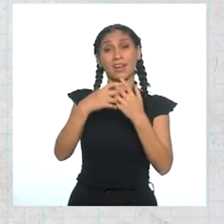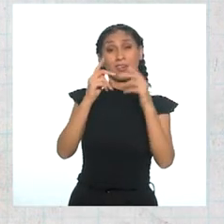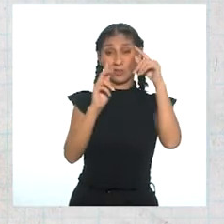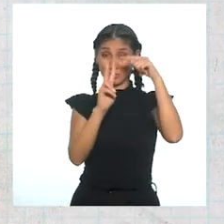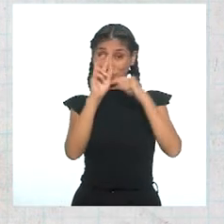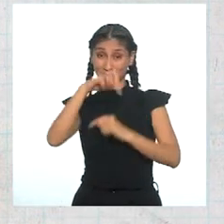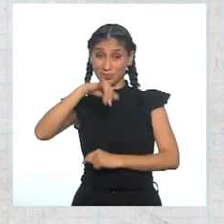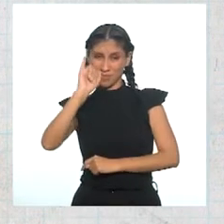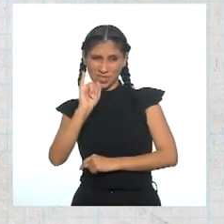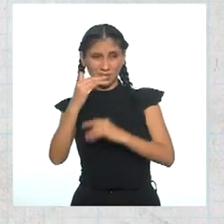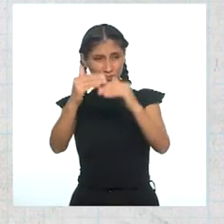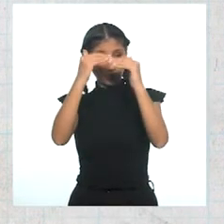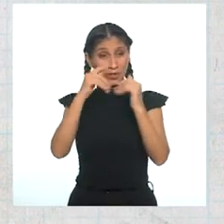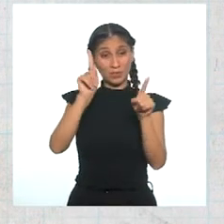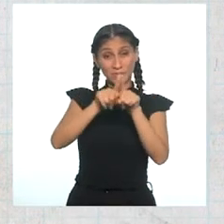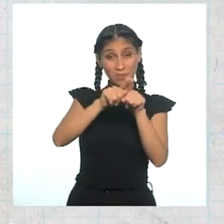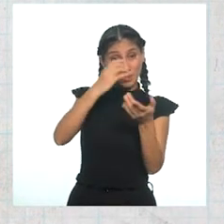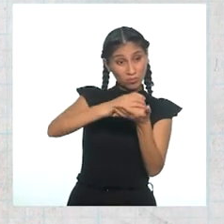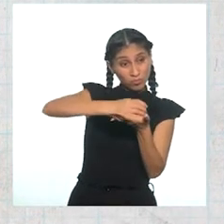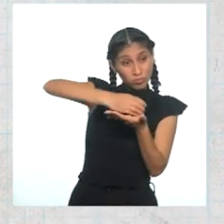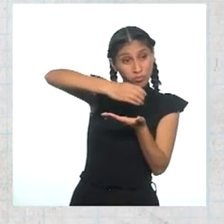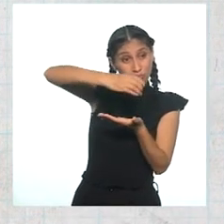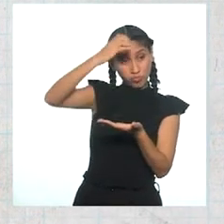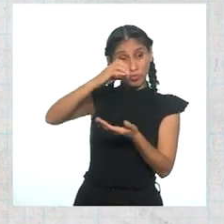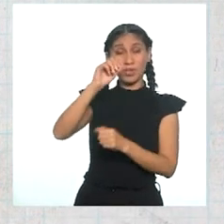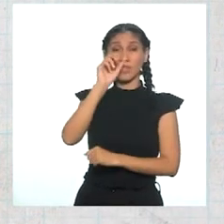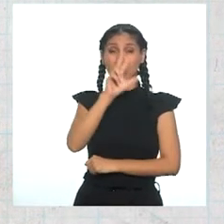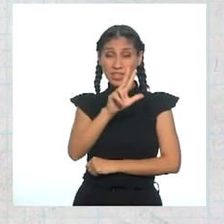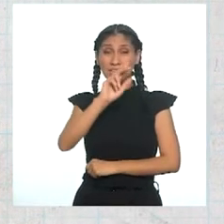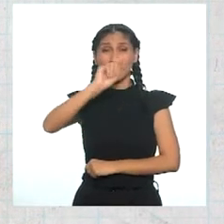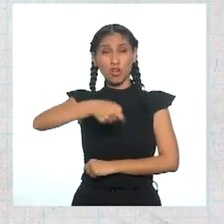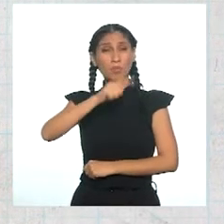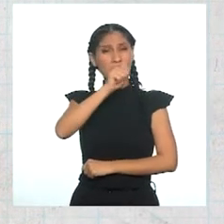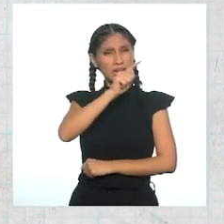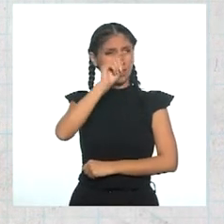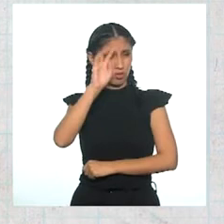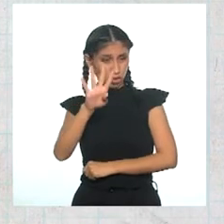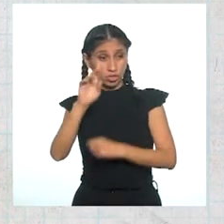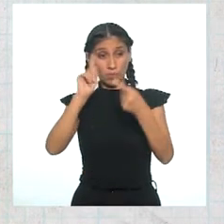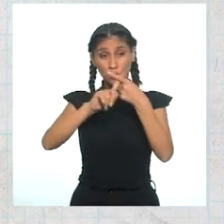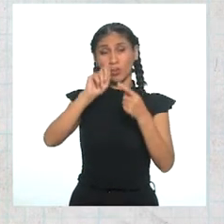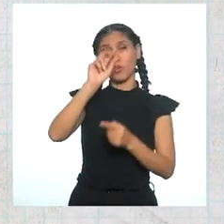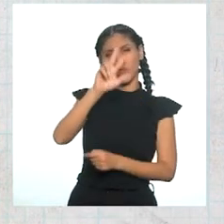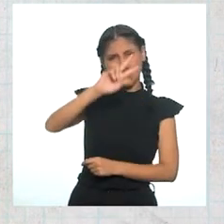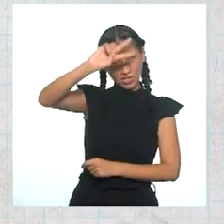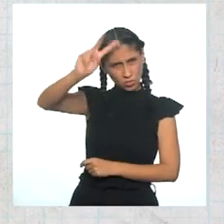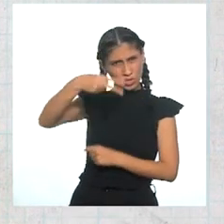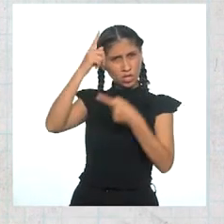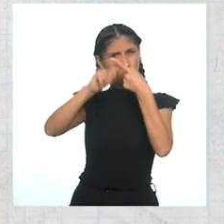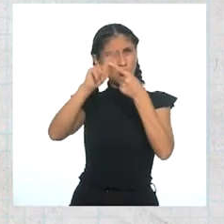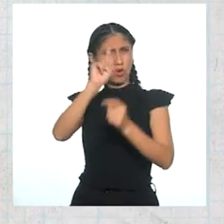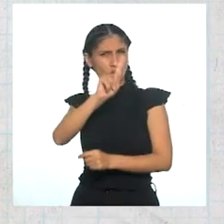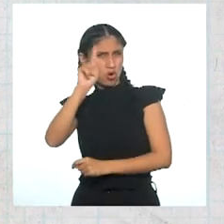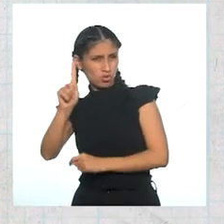volumen del vaso es el producto de 3,14 por 3 al cuadrado por 11. Eso nos da